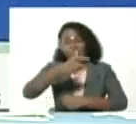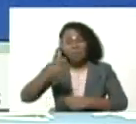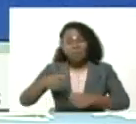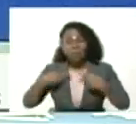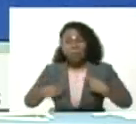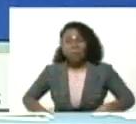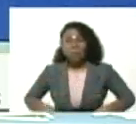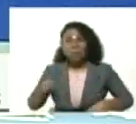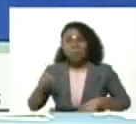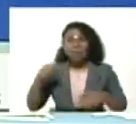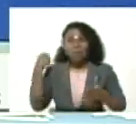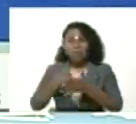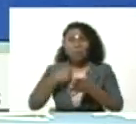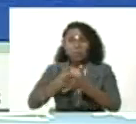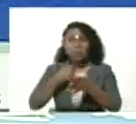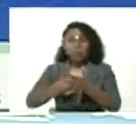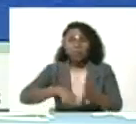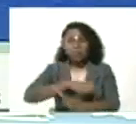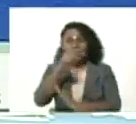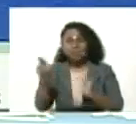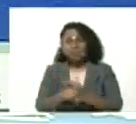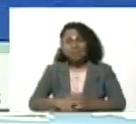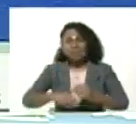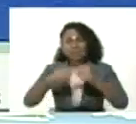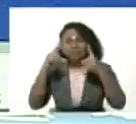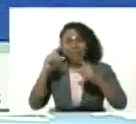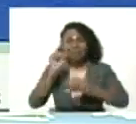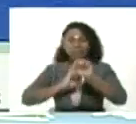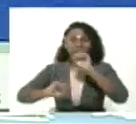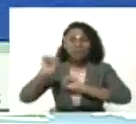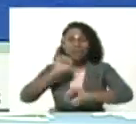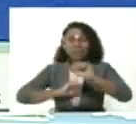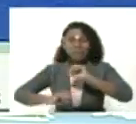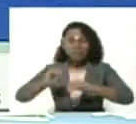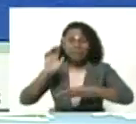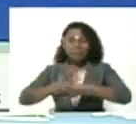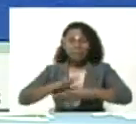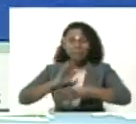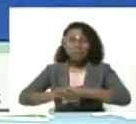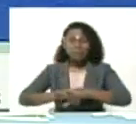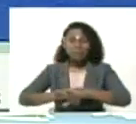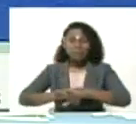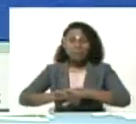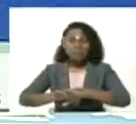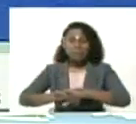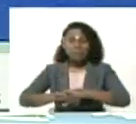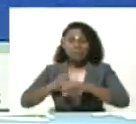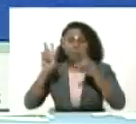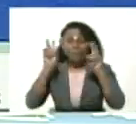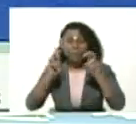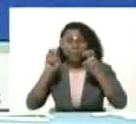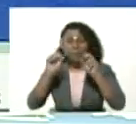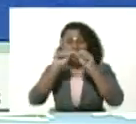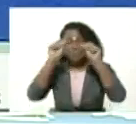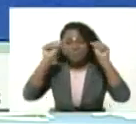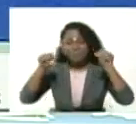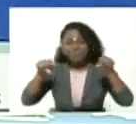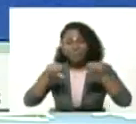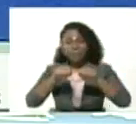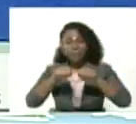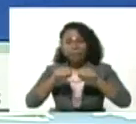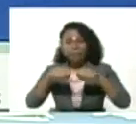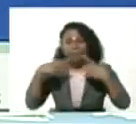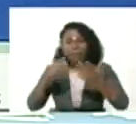nosotros estamos en una lucha tremenda por defender la causa de un nuevo sistema